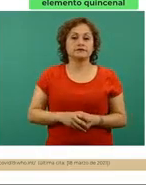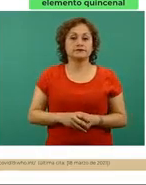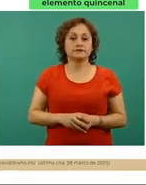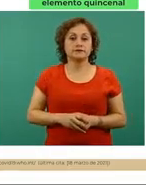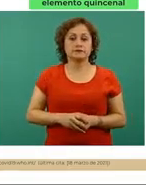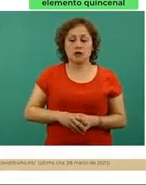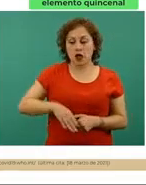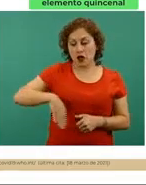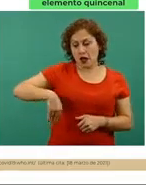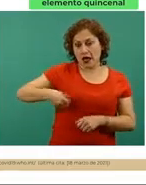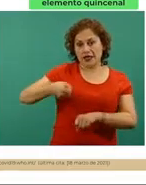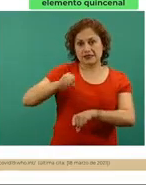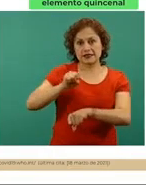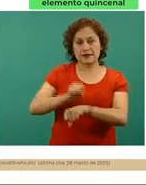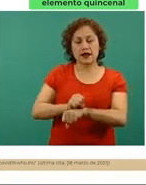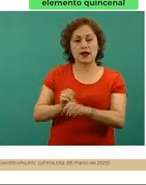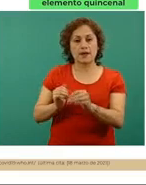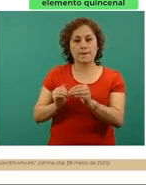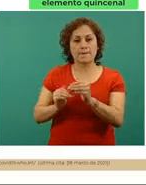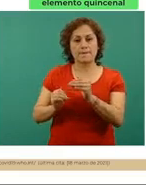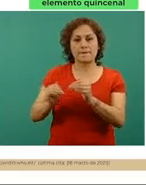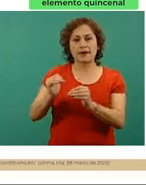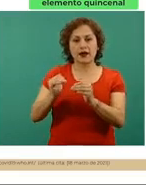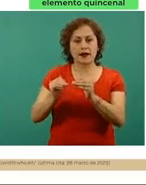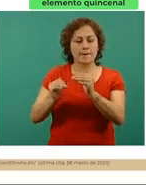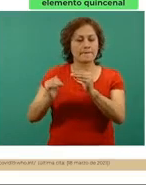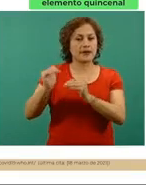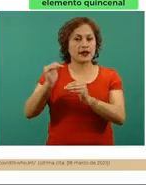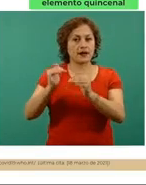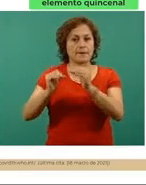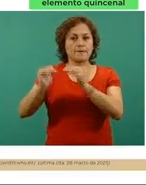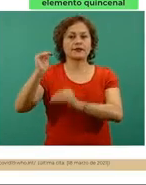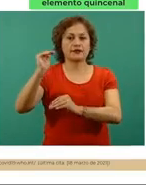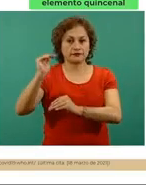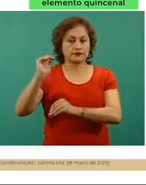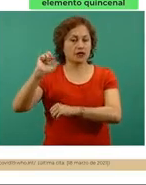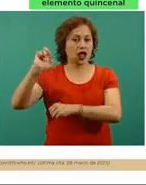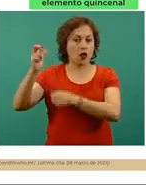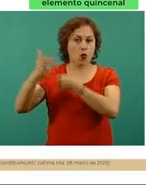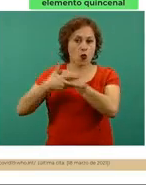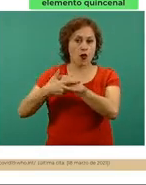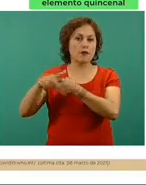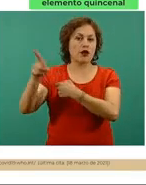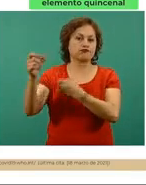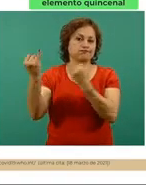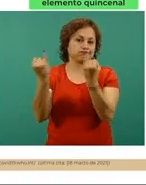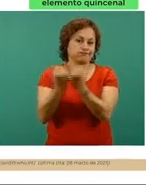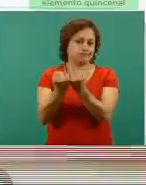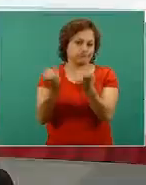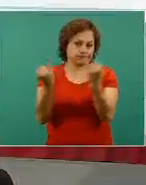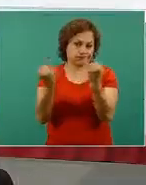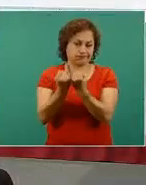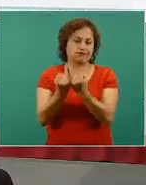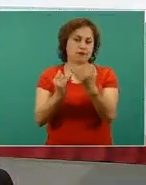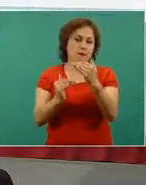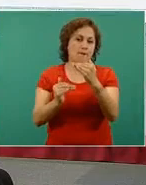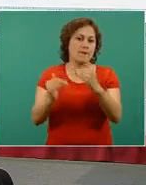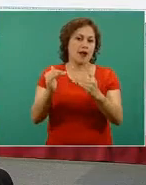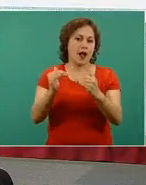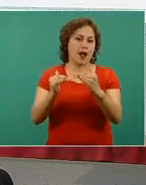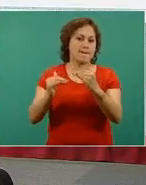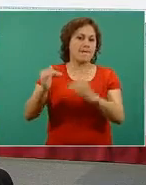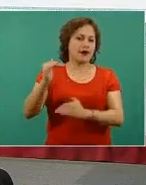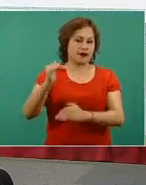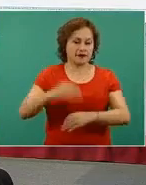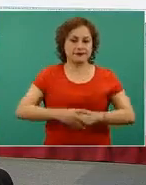últimas semanas un incremento de casos, lo mismo que al igual en Europa. Entonces estamos visualizando que nuevamente algunos de